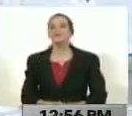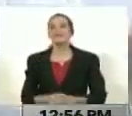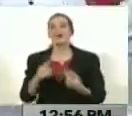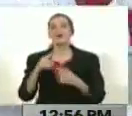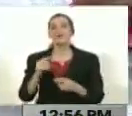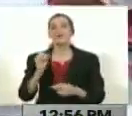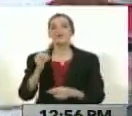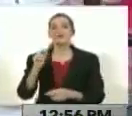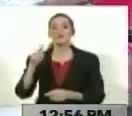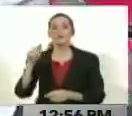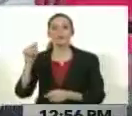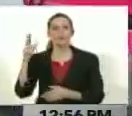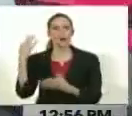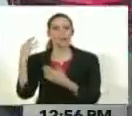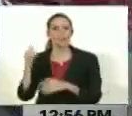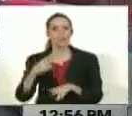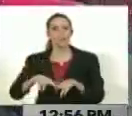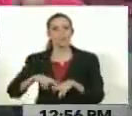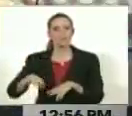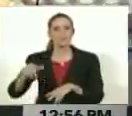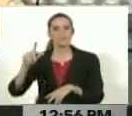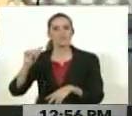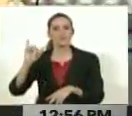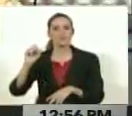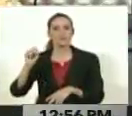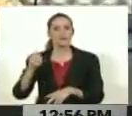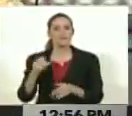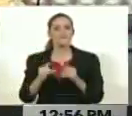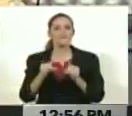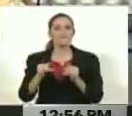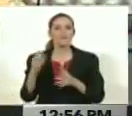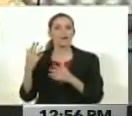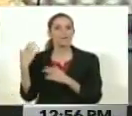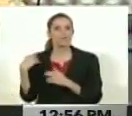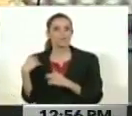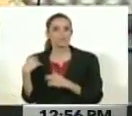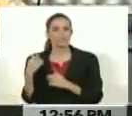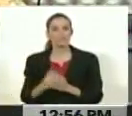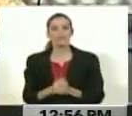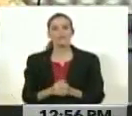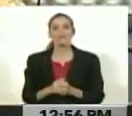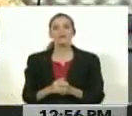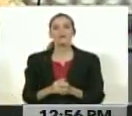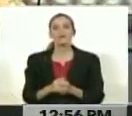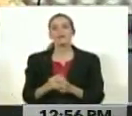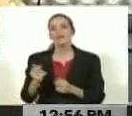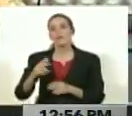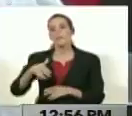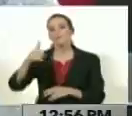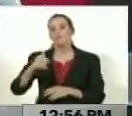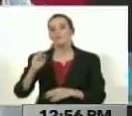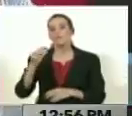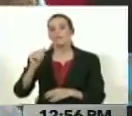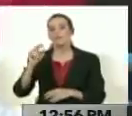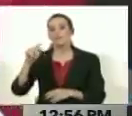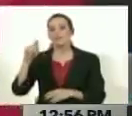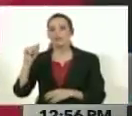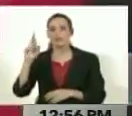Luisito Quintero era un niño. Luisito era un bebé. Sí, el Nené Quintero, que es el hermano mayor de los Quintero,